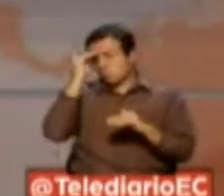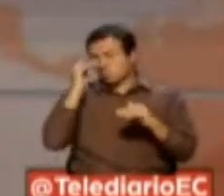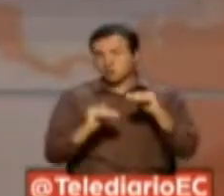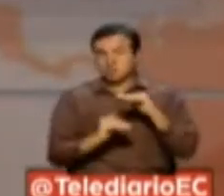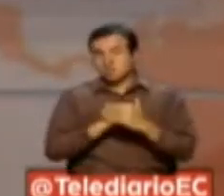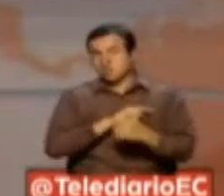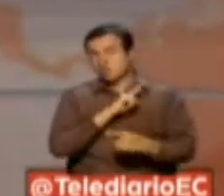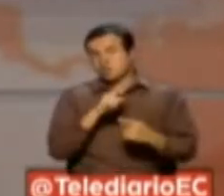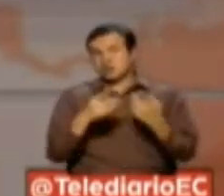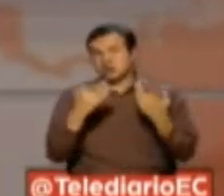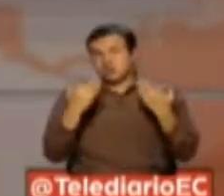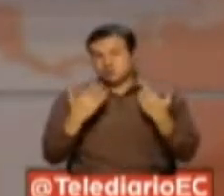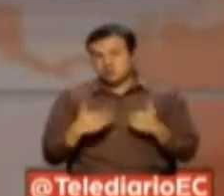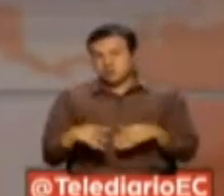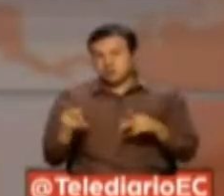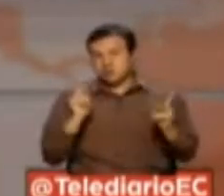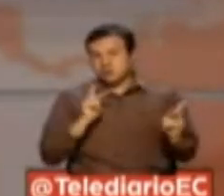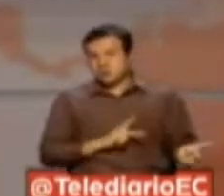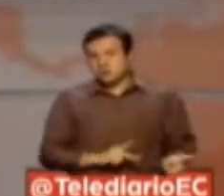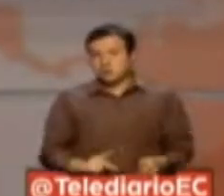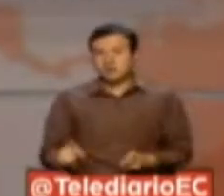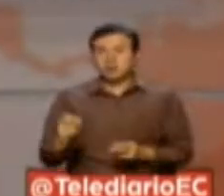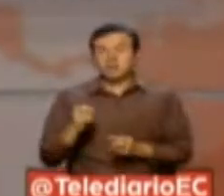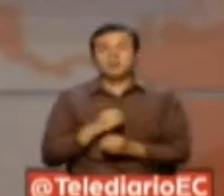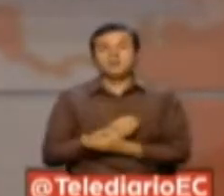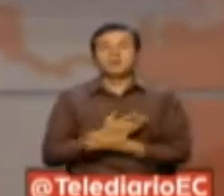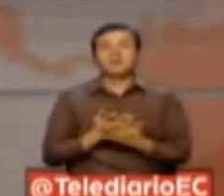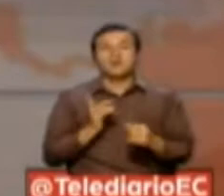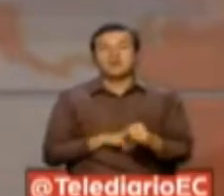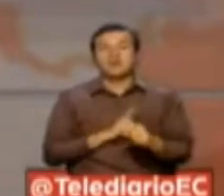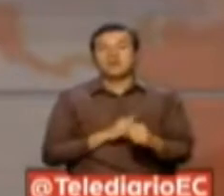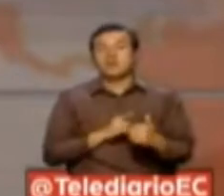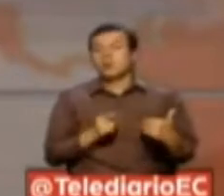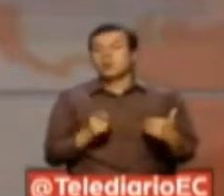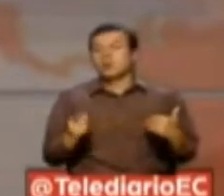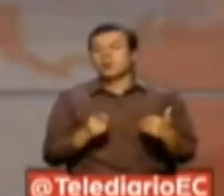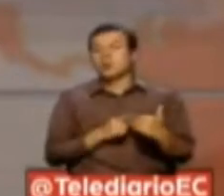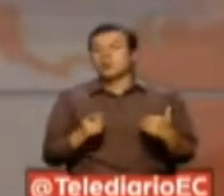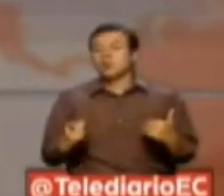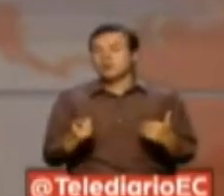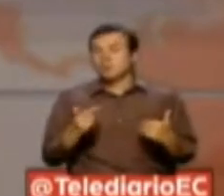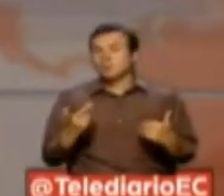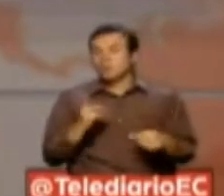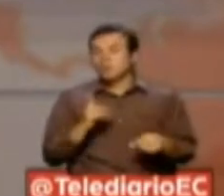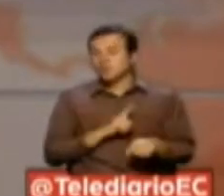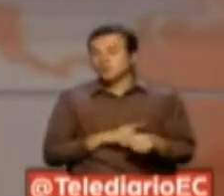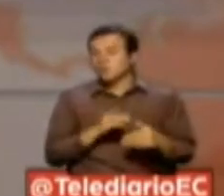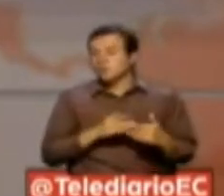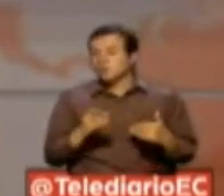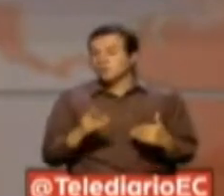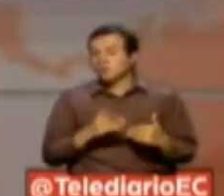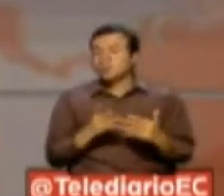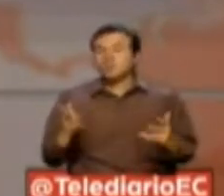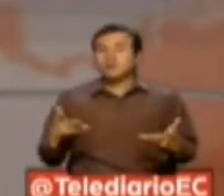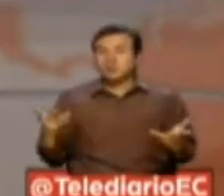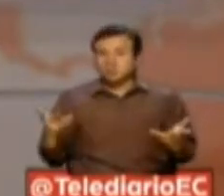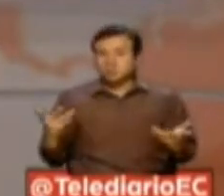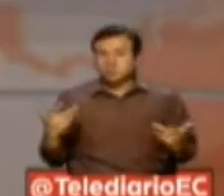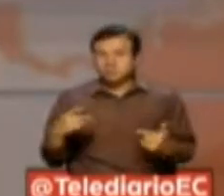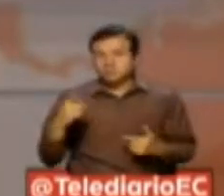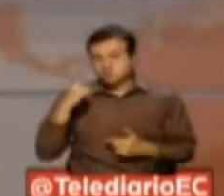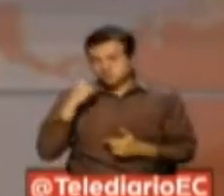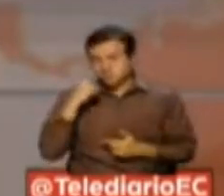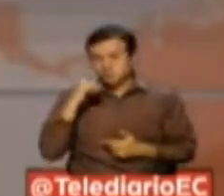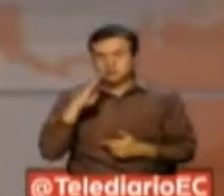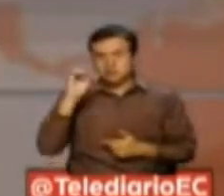hasta que con ese plan explicaría en cuánto tiempo se regresaría al techo se